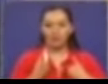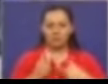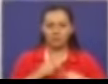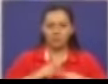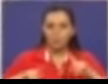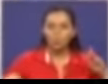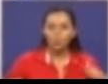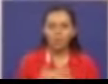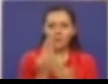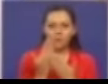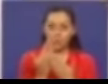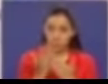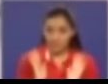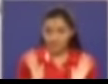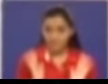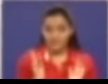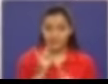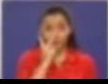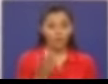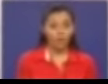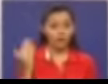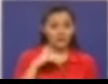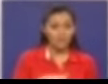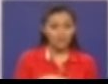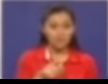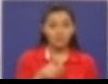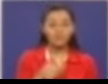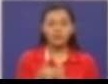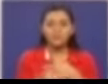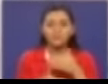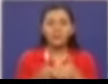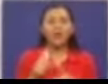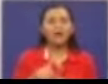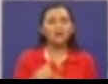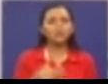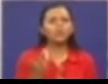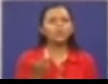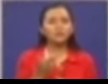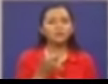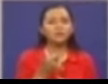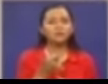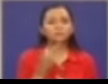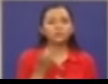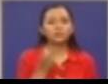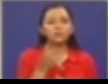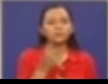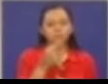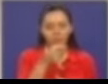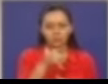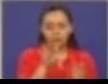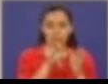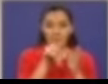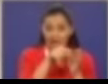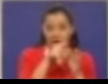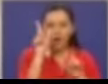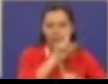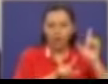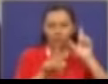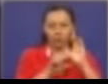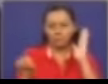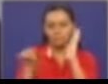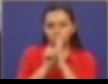cosa, congélame esa imagen y ya voy a explicar. Si seguimos al ritmo, aquí es donde se recoge el semen, ¿no? En este sector. Si seguimos a este